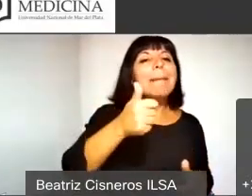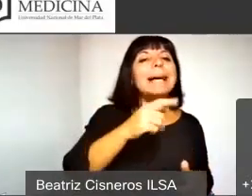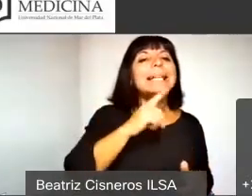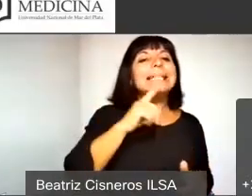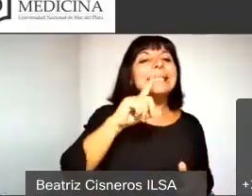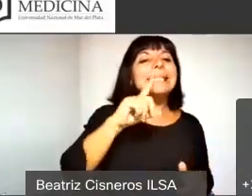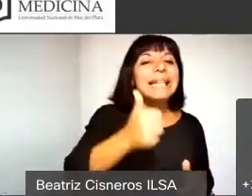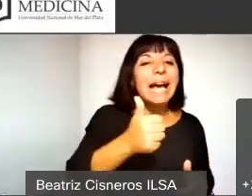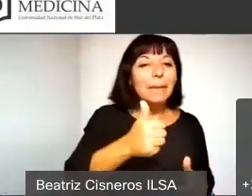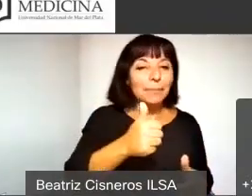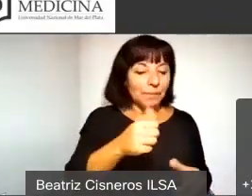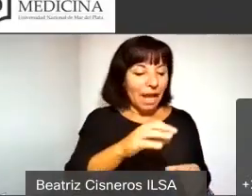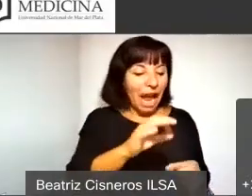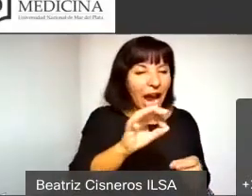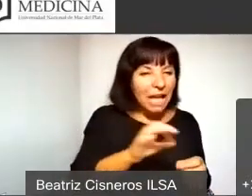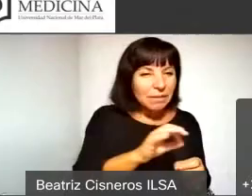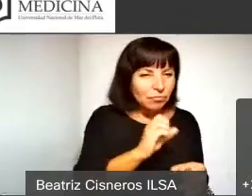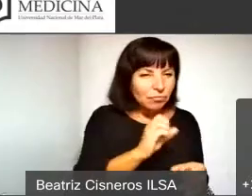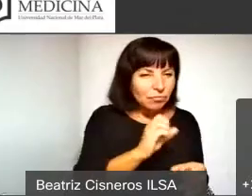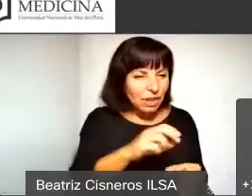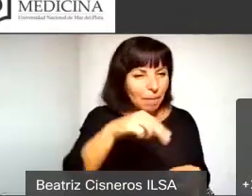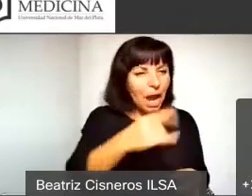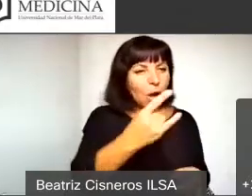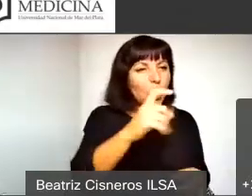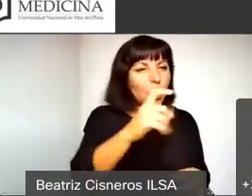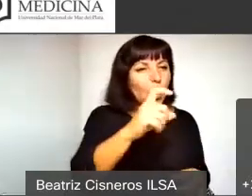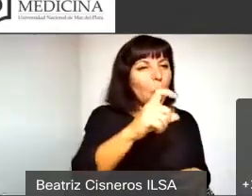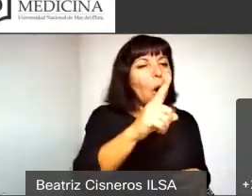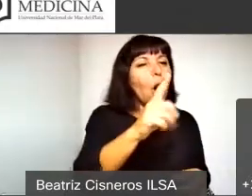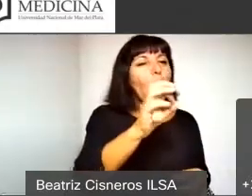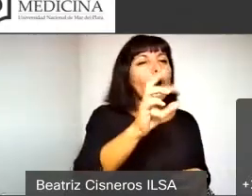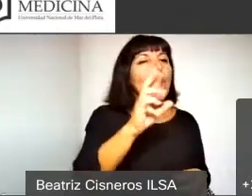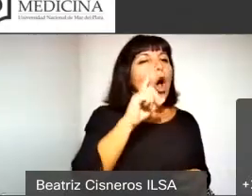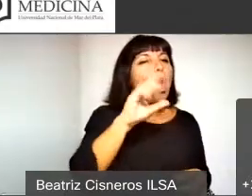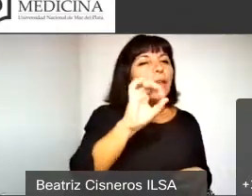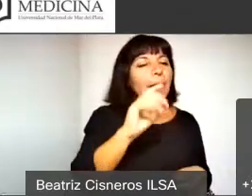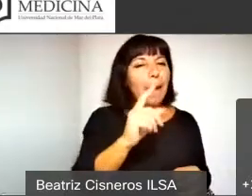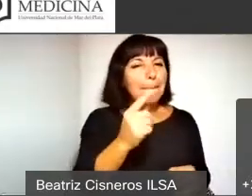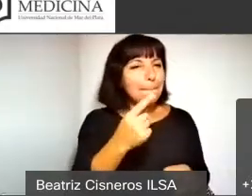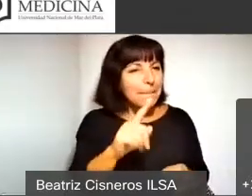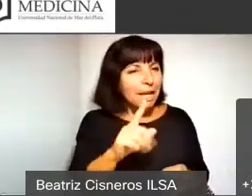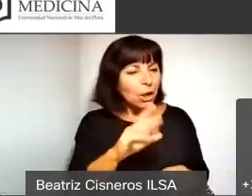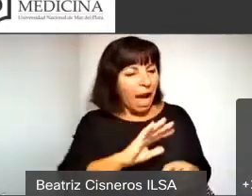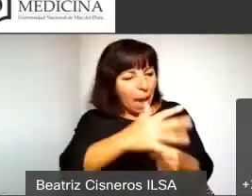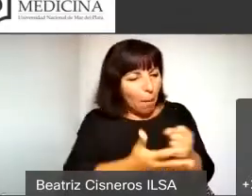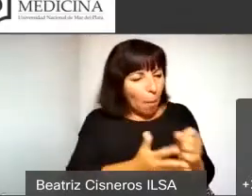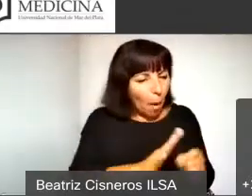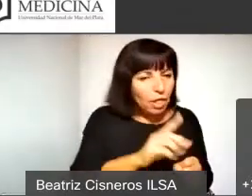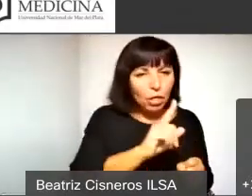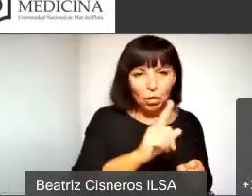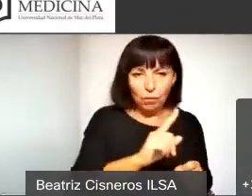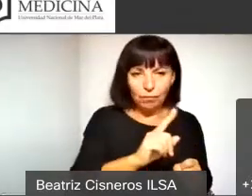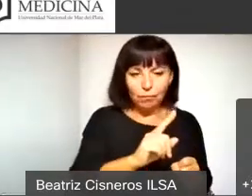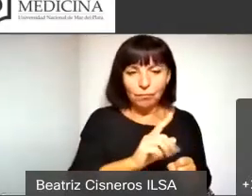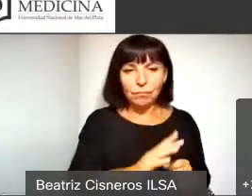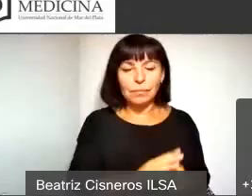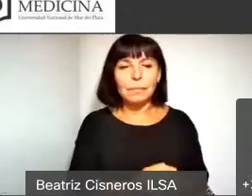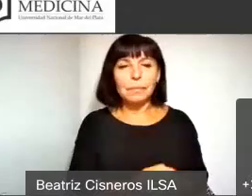llamada nucleoide, pero que no está envuelto, no tiene una envoltura nuclear, está en el citoplasma,